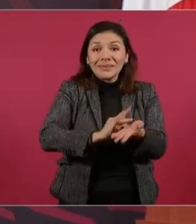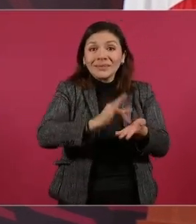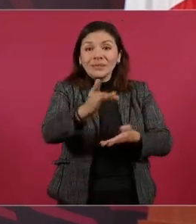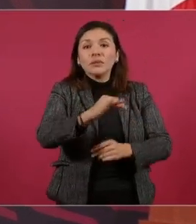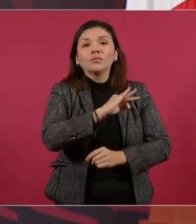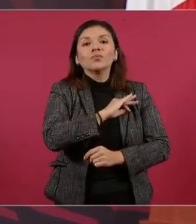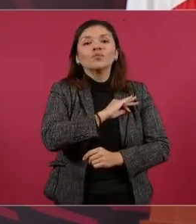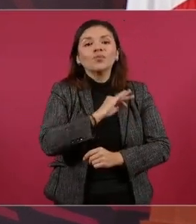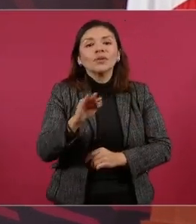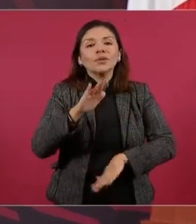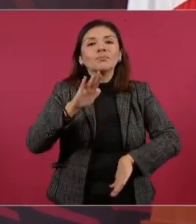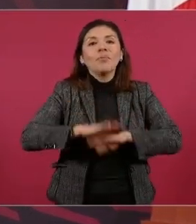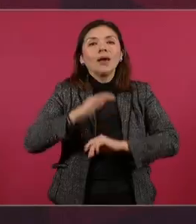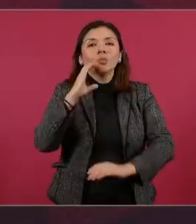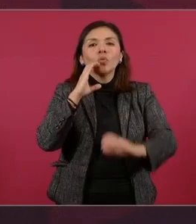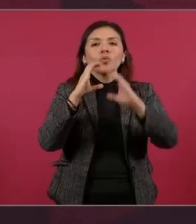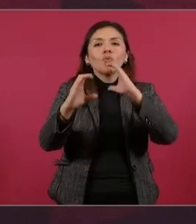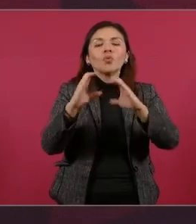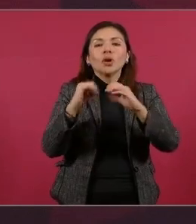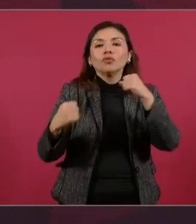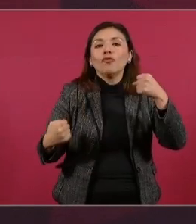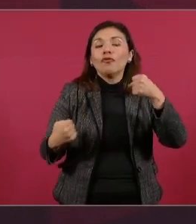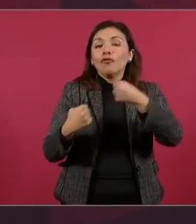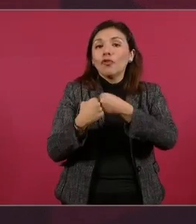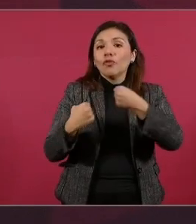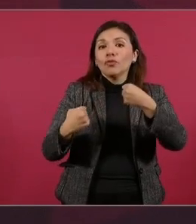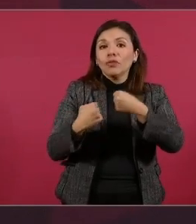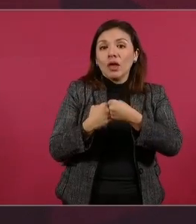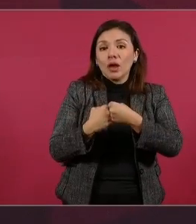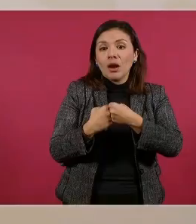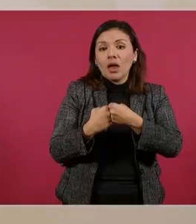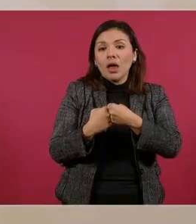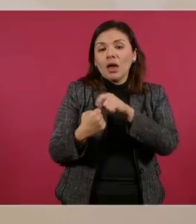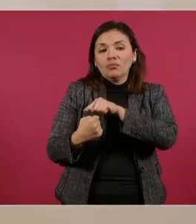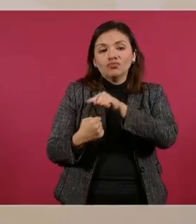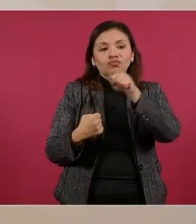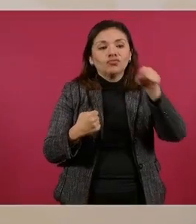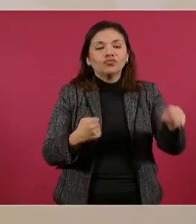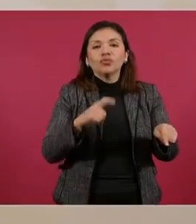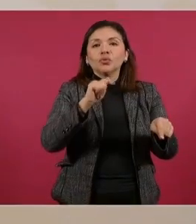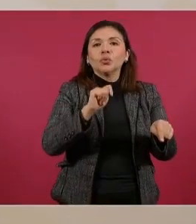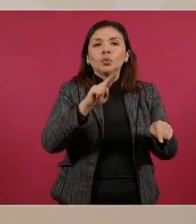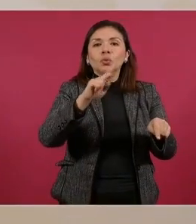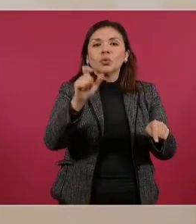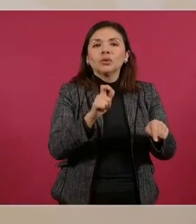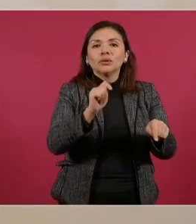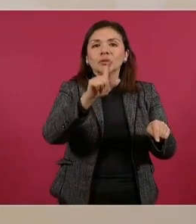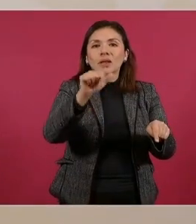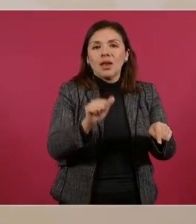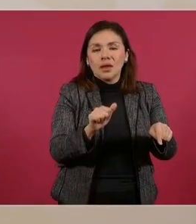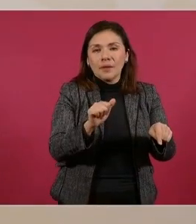permitir comunicar la frontera con tuxla